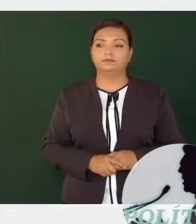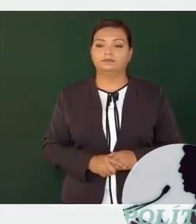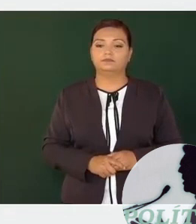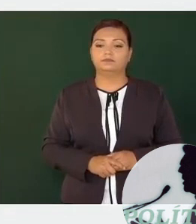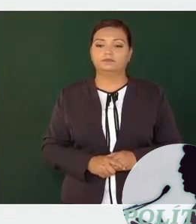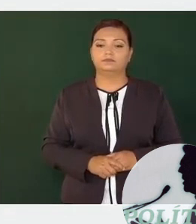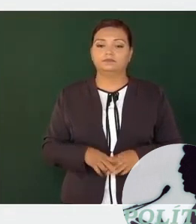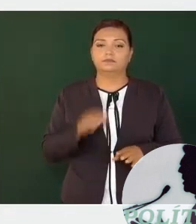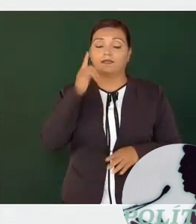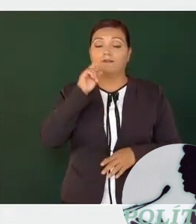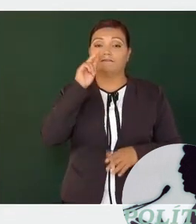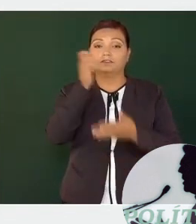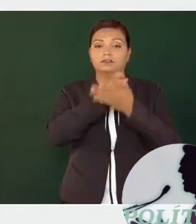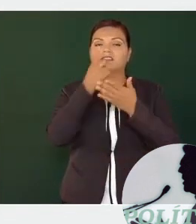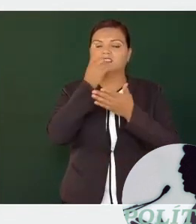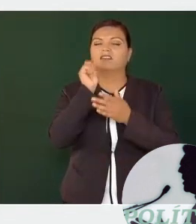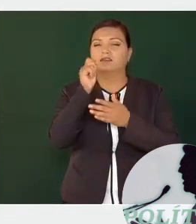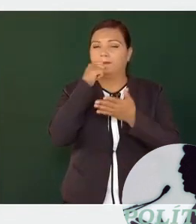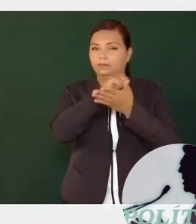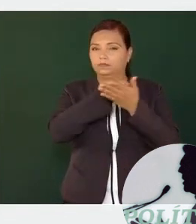Miren lo que escribió